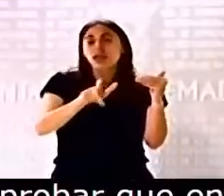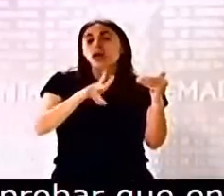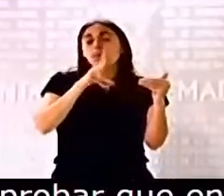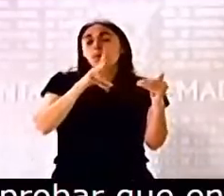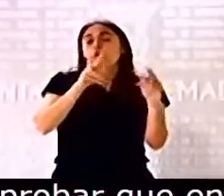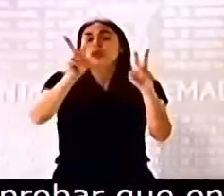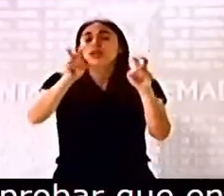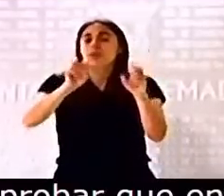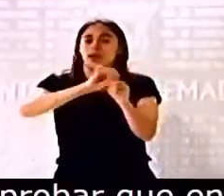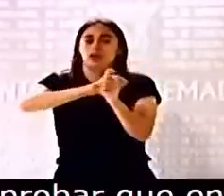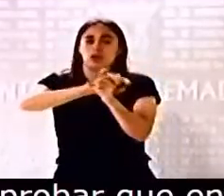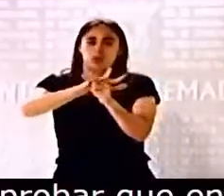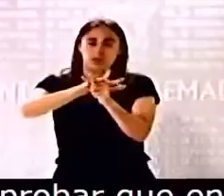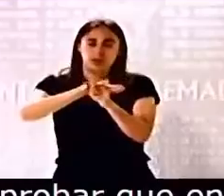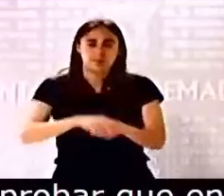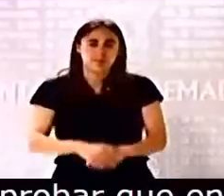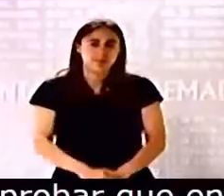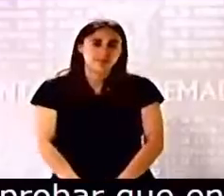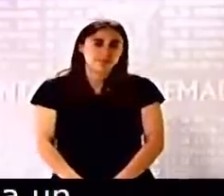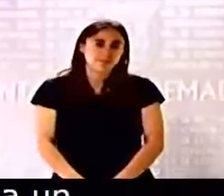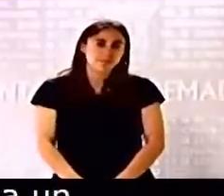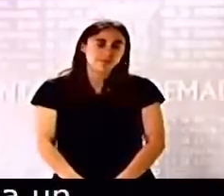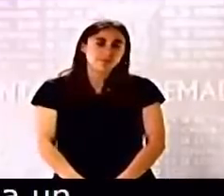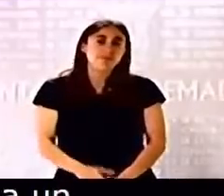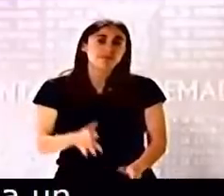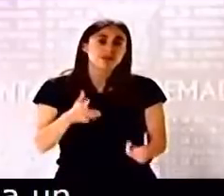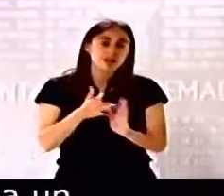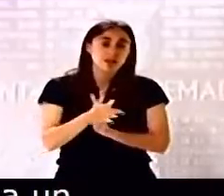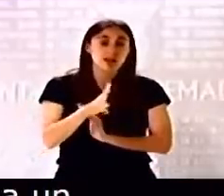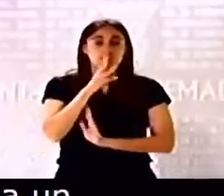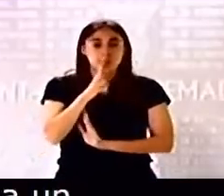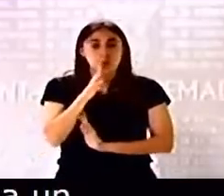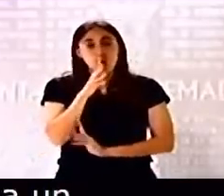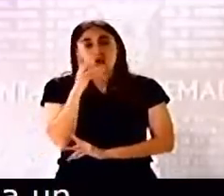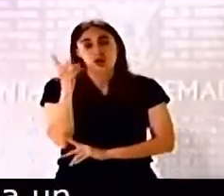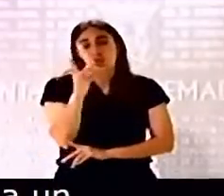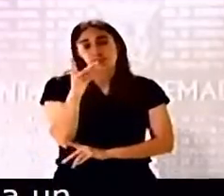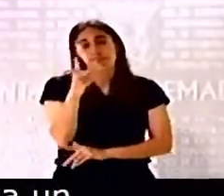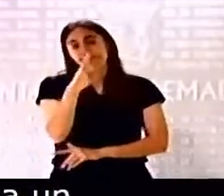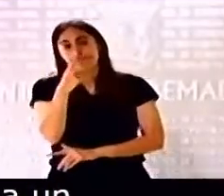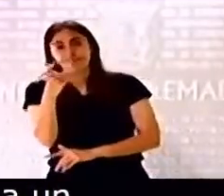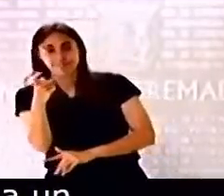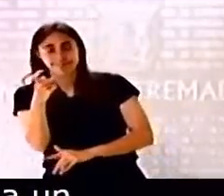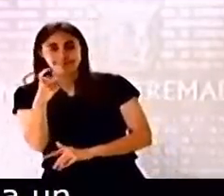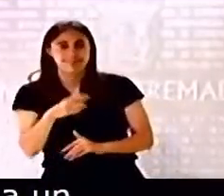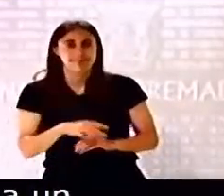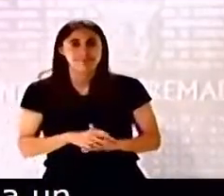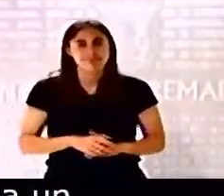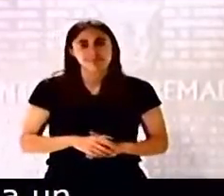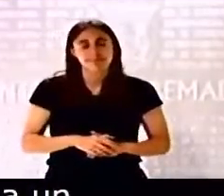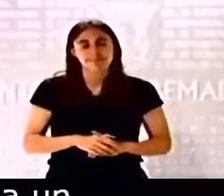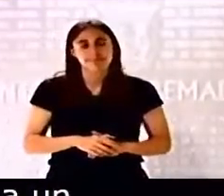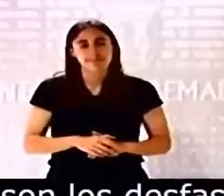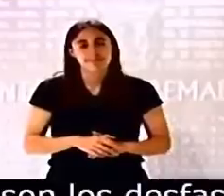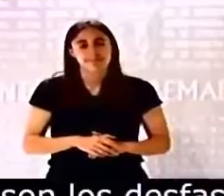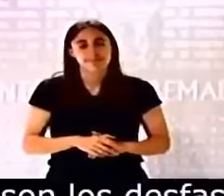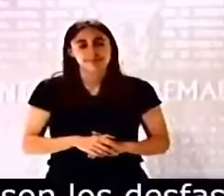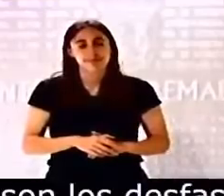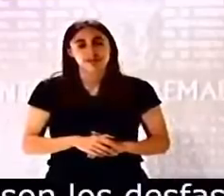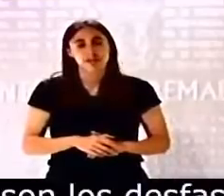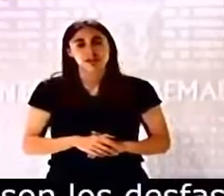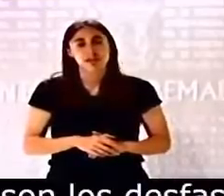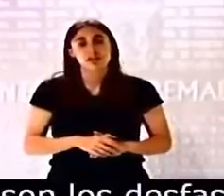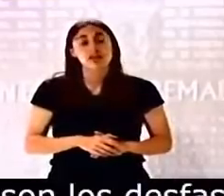COVID. Y esos son los desfases que se van produciendo en la información. ¿Están bien